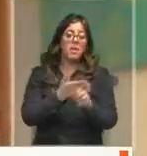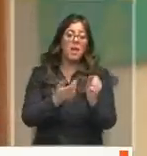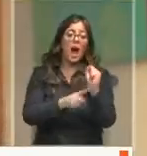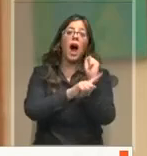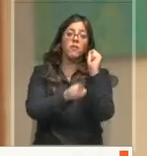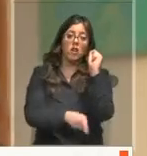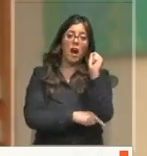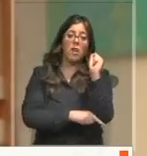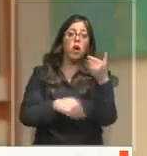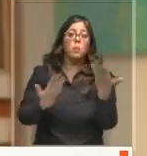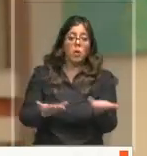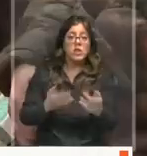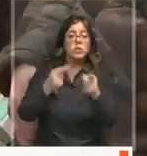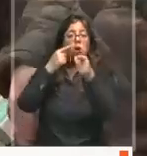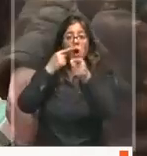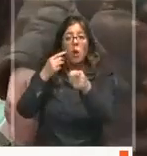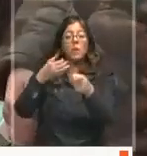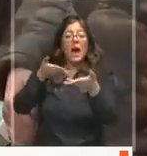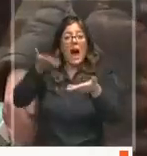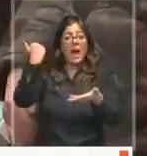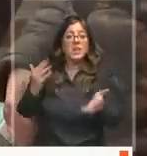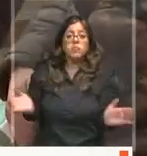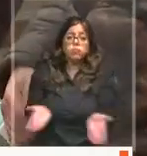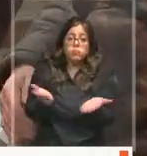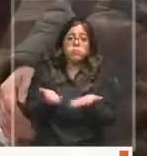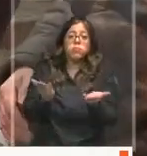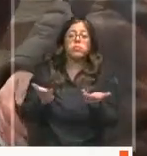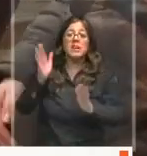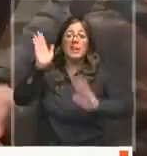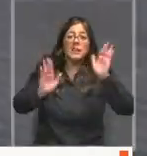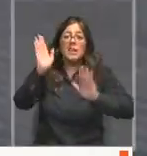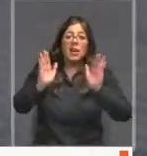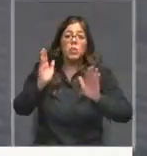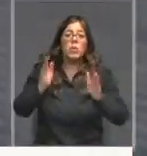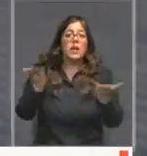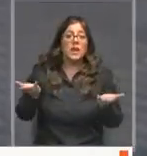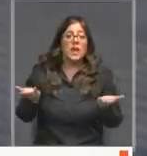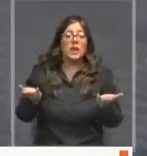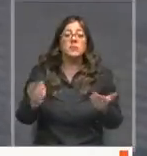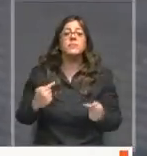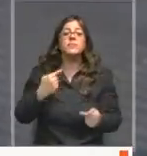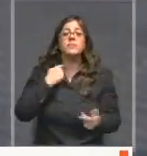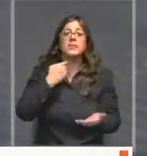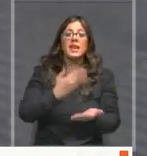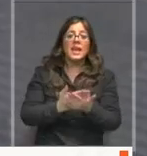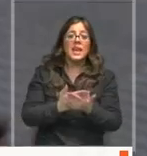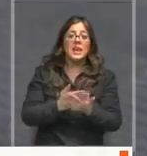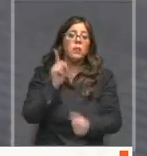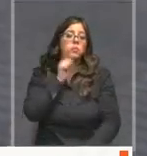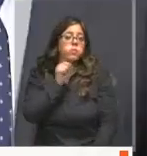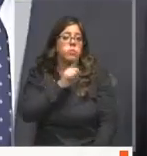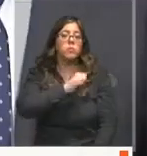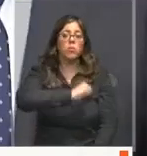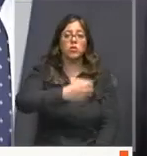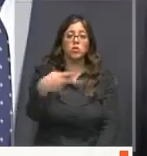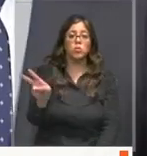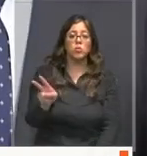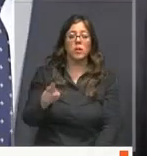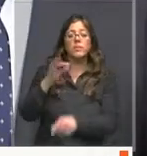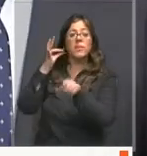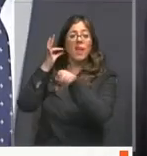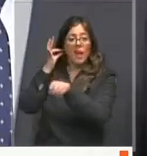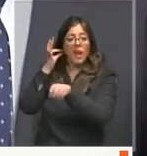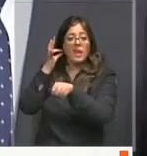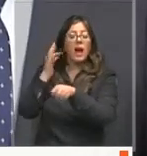lo mismo Vivanco que en el pasado promovió una candidatura de policía al parlamento analiza presentar una querella por injurias y calumnias en su contrato ella es